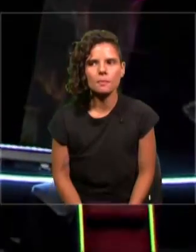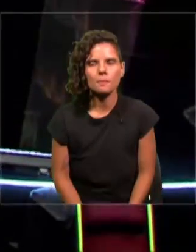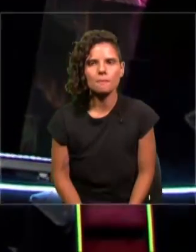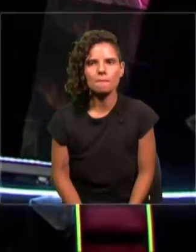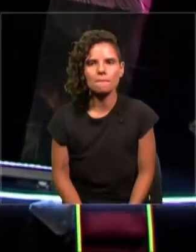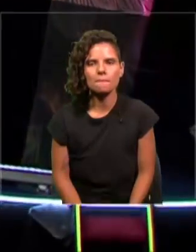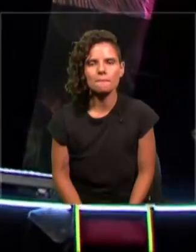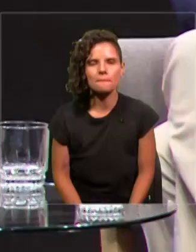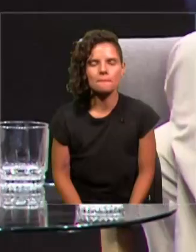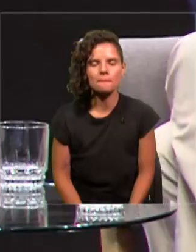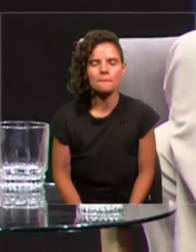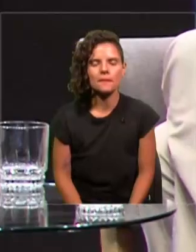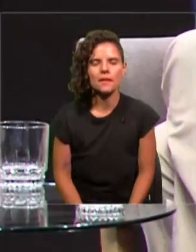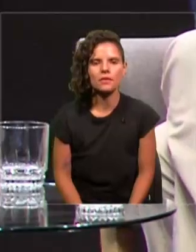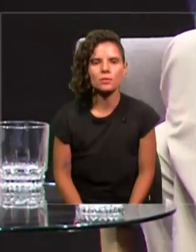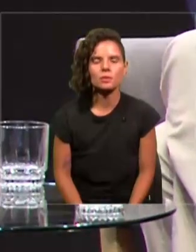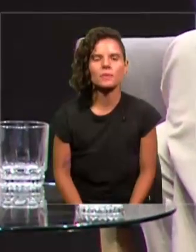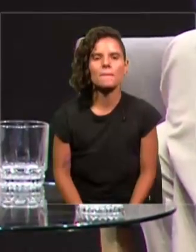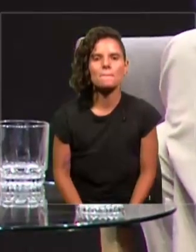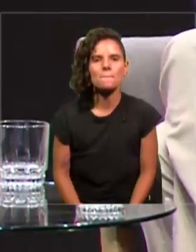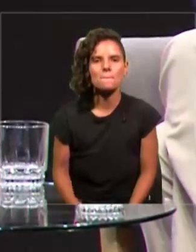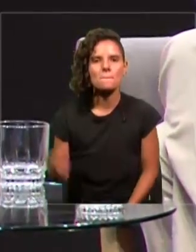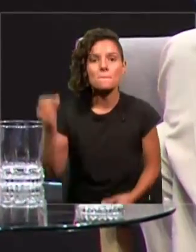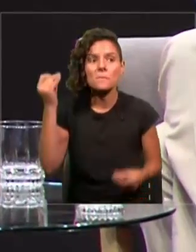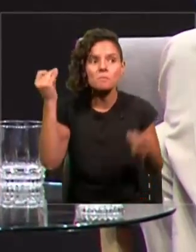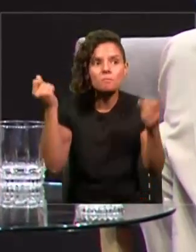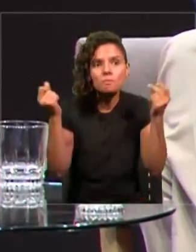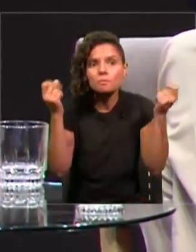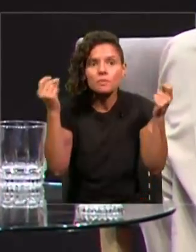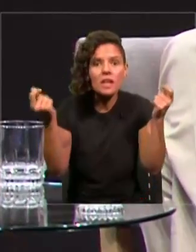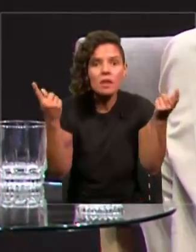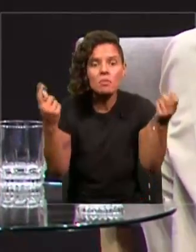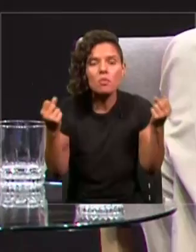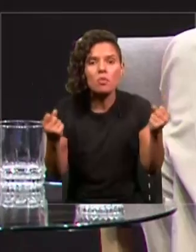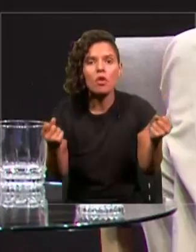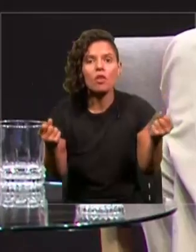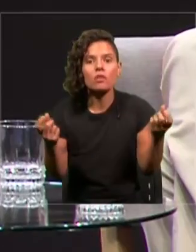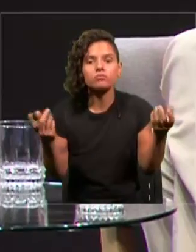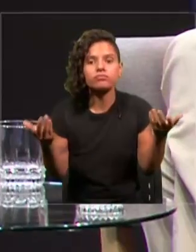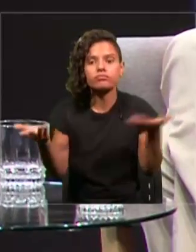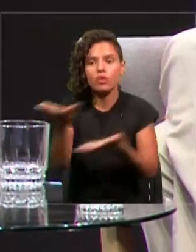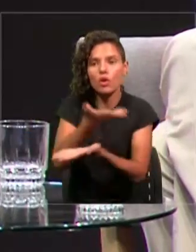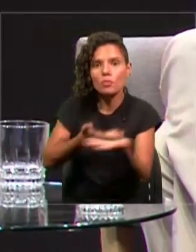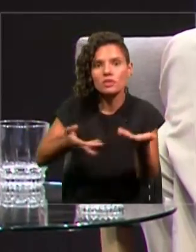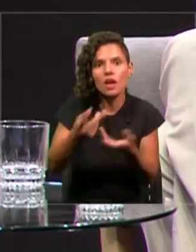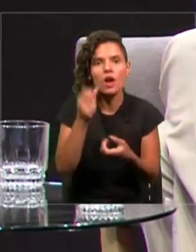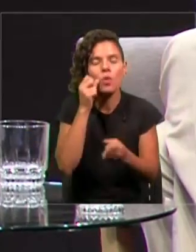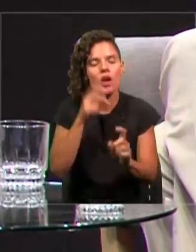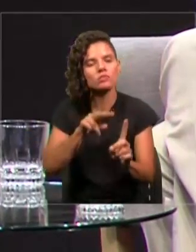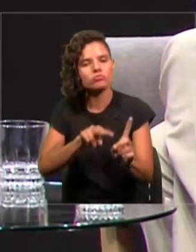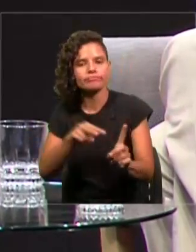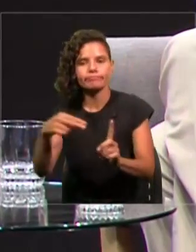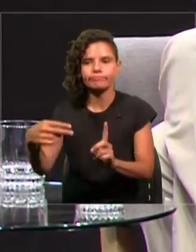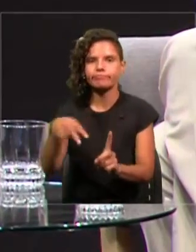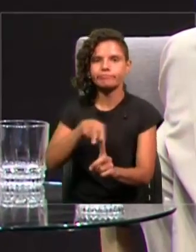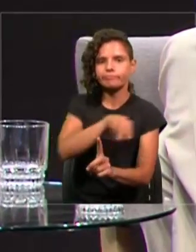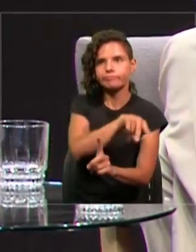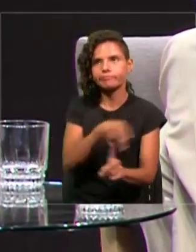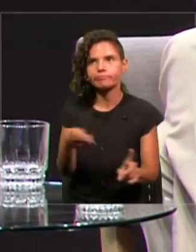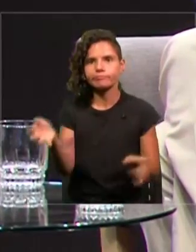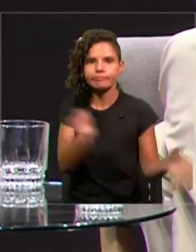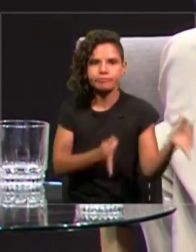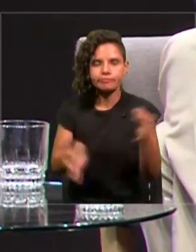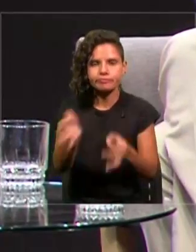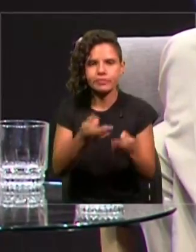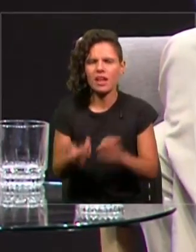Bueno, la idea es conversar ahora, intercambiar puntos de vista. Desde que supe que tenía este